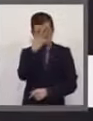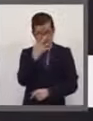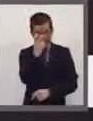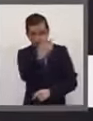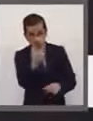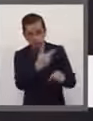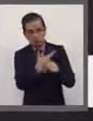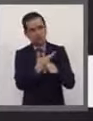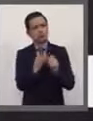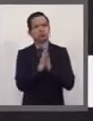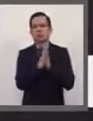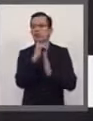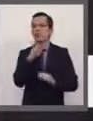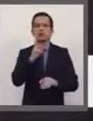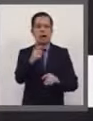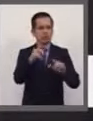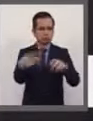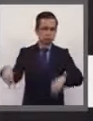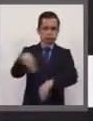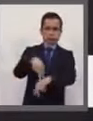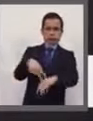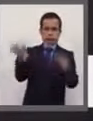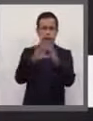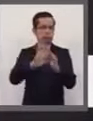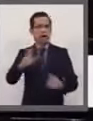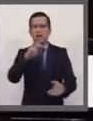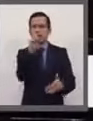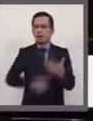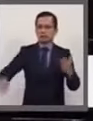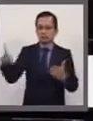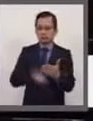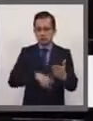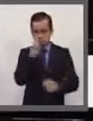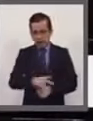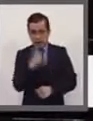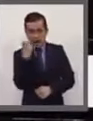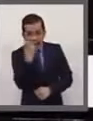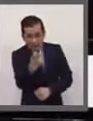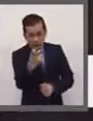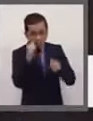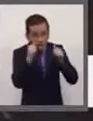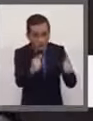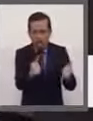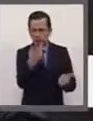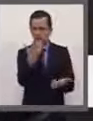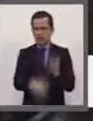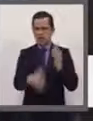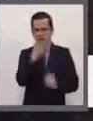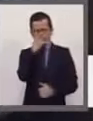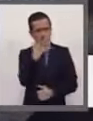sea cancelada la comparecencia, porque es intolerable estarle escuchando ese nivel de desvergüenza.